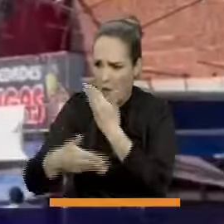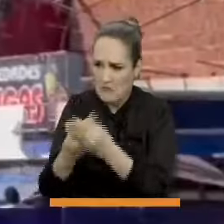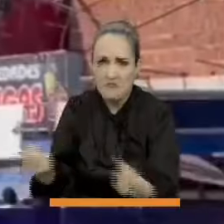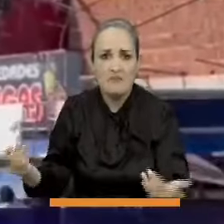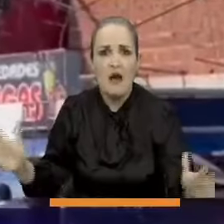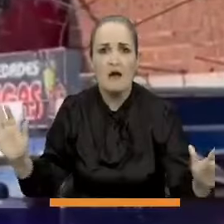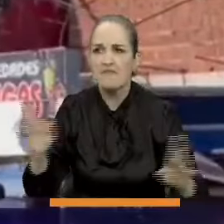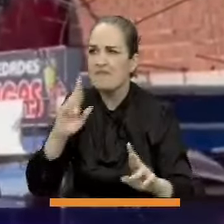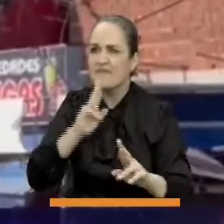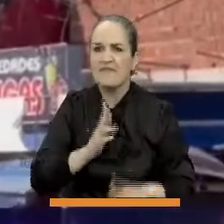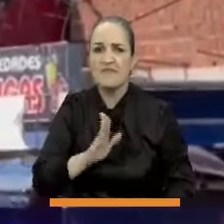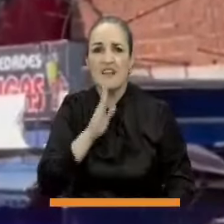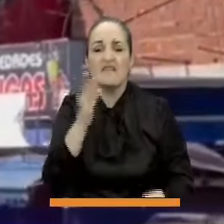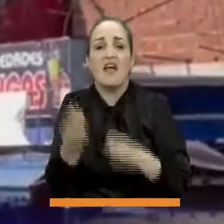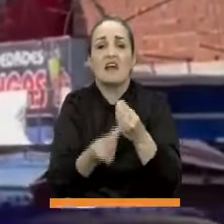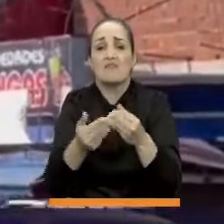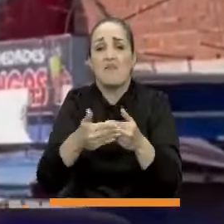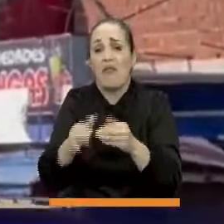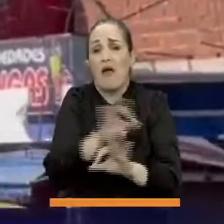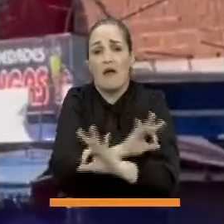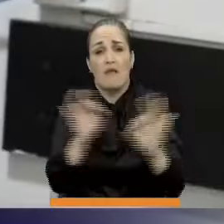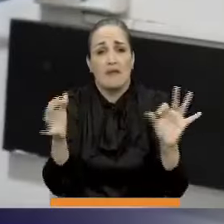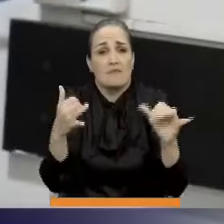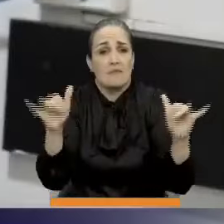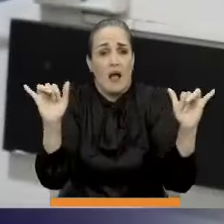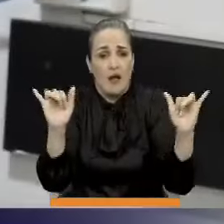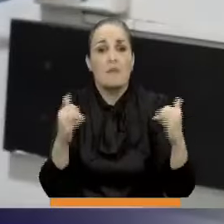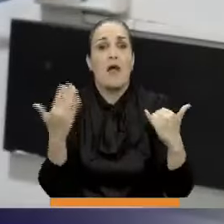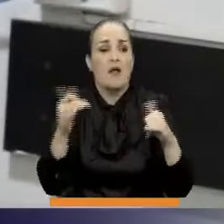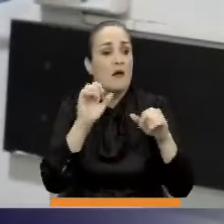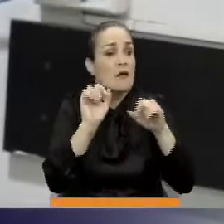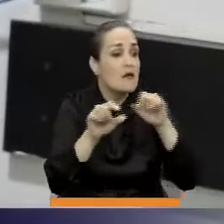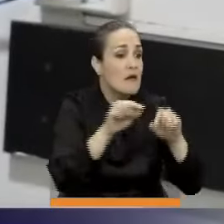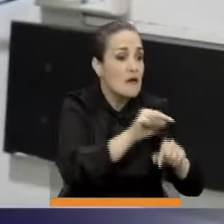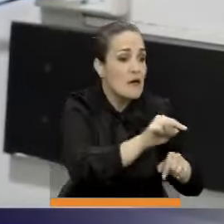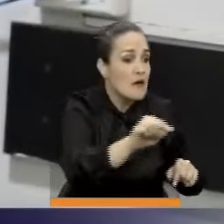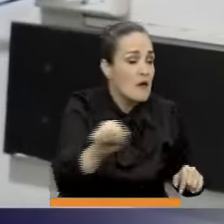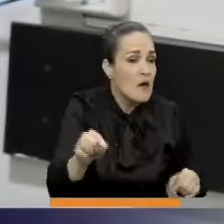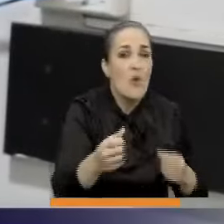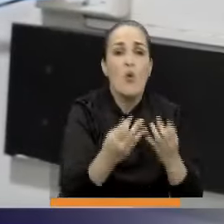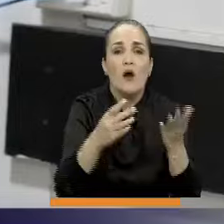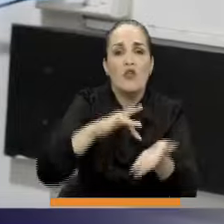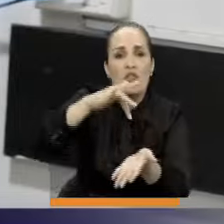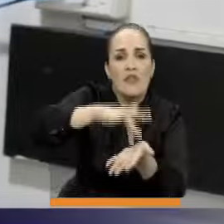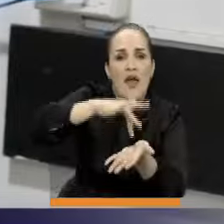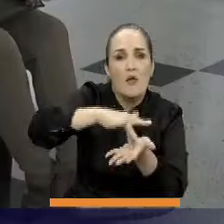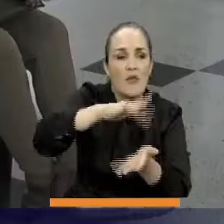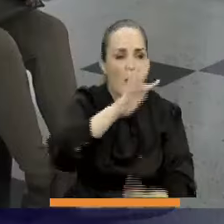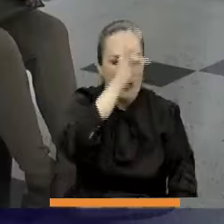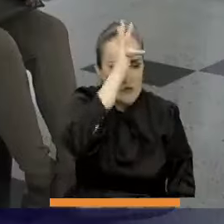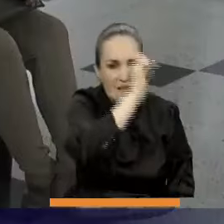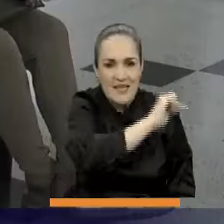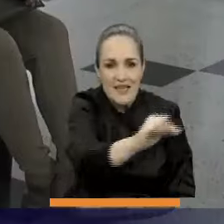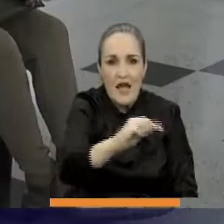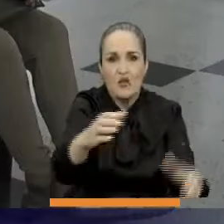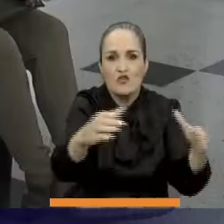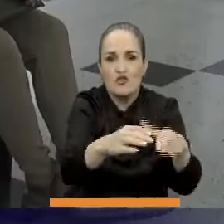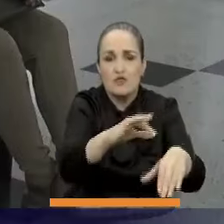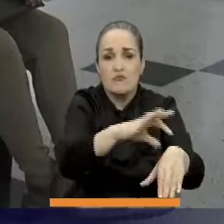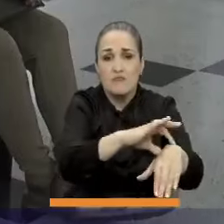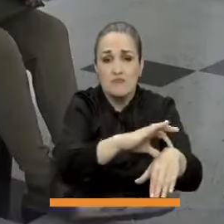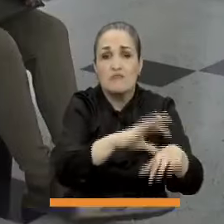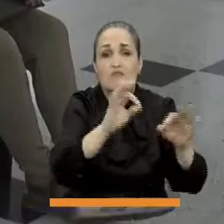extinguió. Ya no hay nada más que hacer, pese a que la encuesta de la cartera de la Asociación Colombiana de Hospitales y Clínicas,